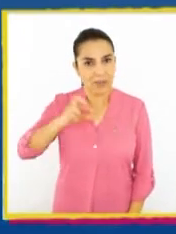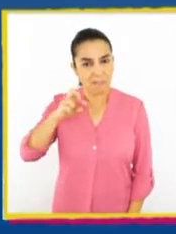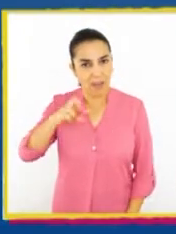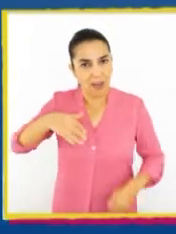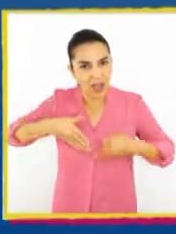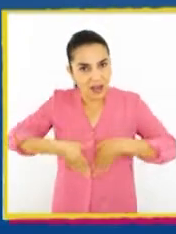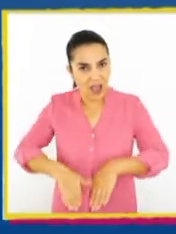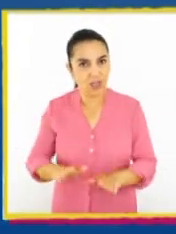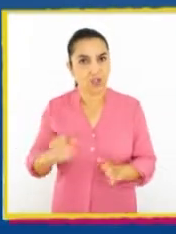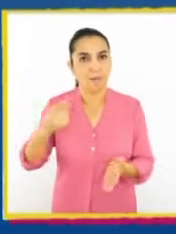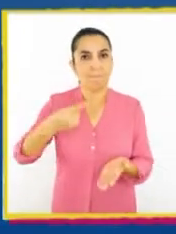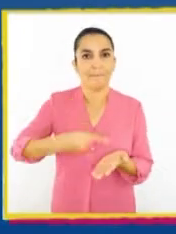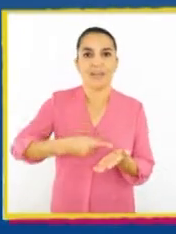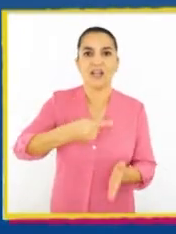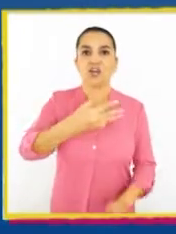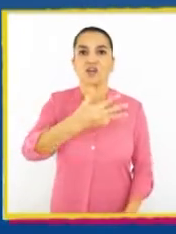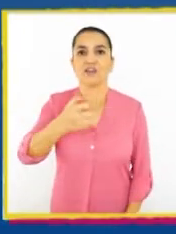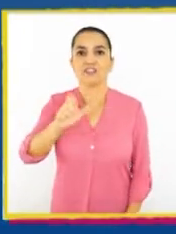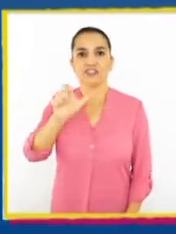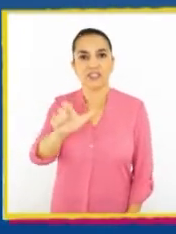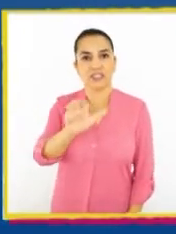1969. Es decir, mi papá nació en el año